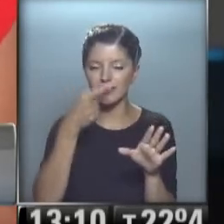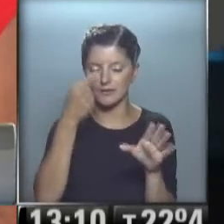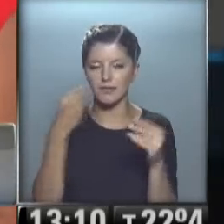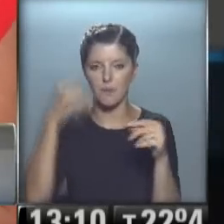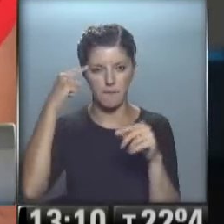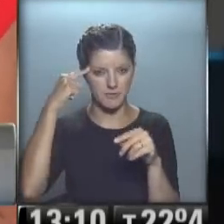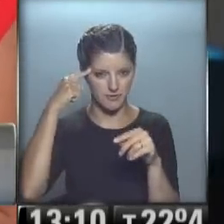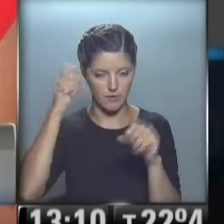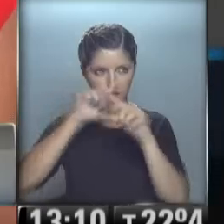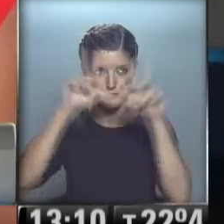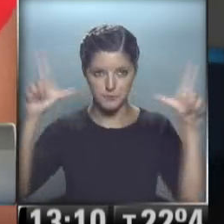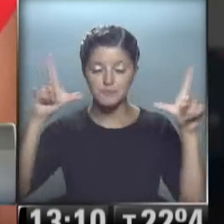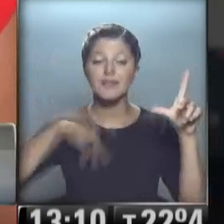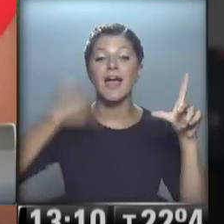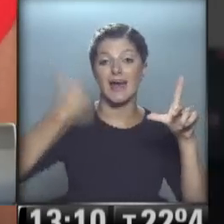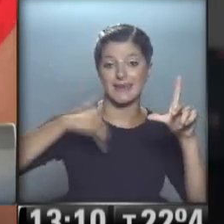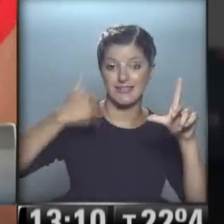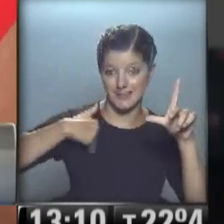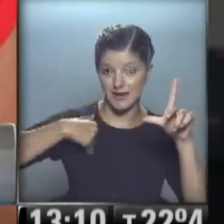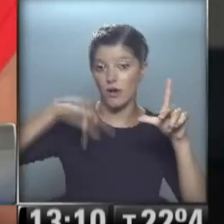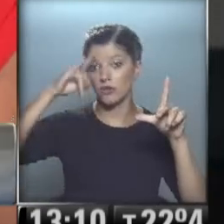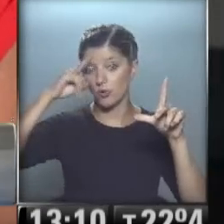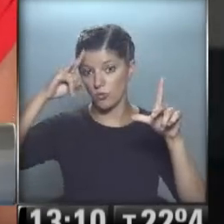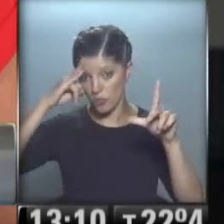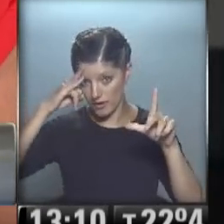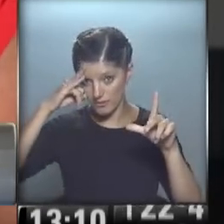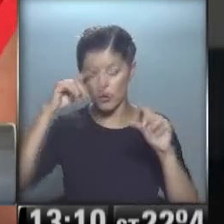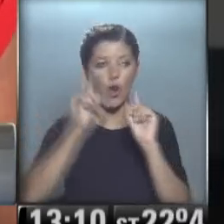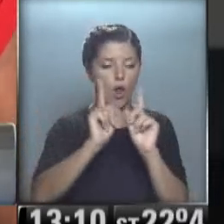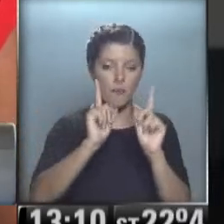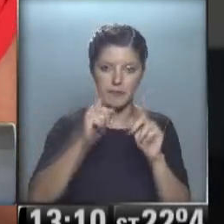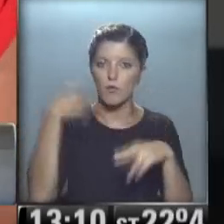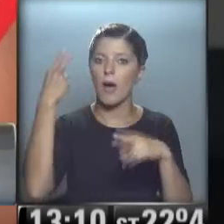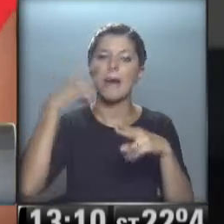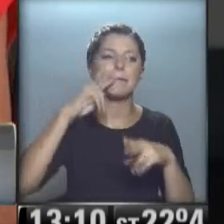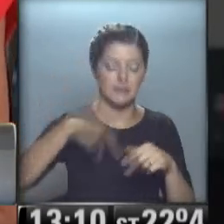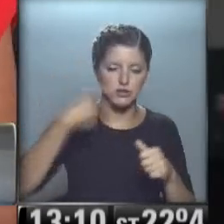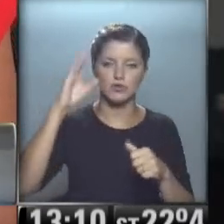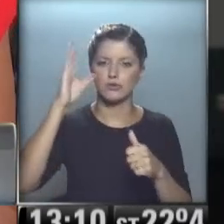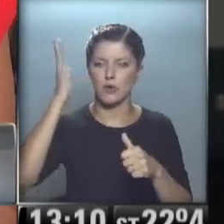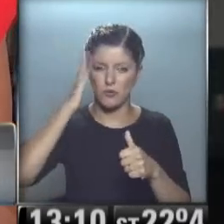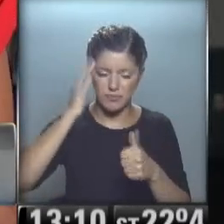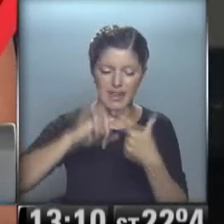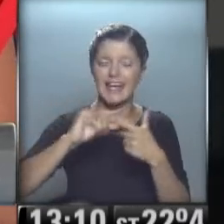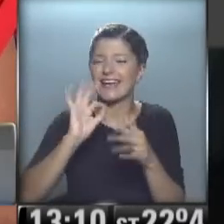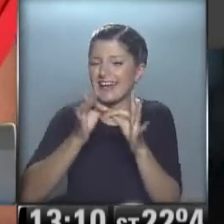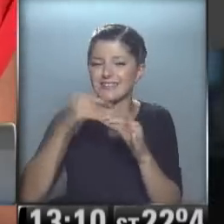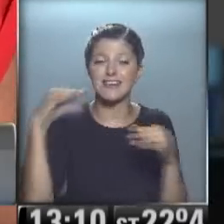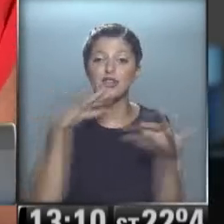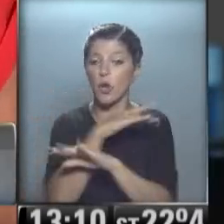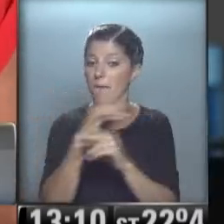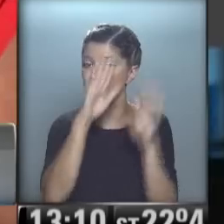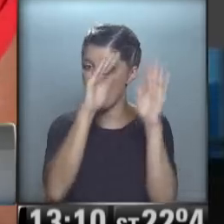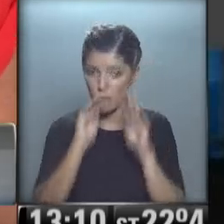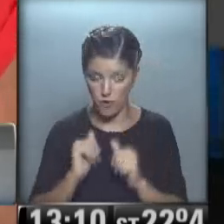como Argentina con Uruguay, son la misma etnia, los mismos apellidos, las mismas costumbres, casi el mismo idioma,